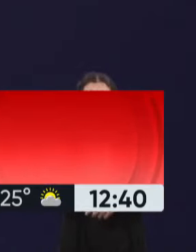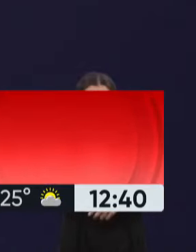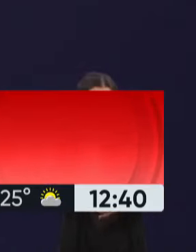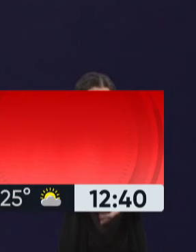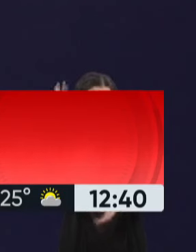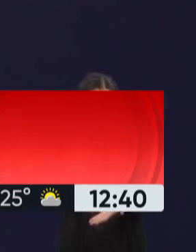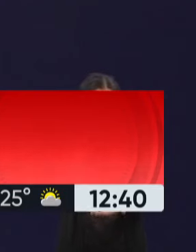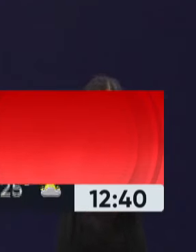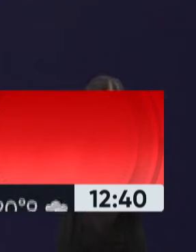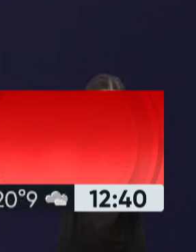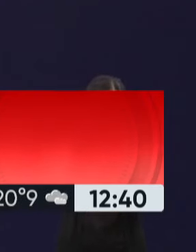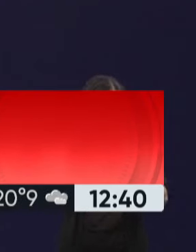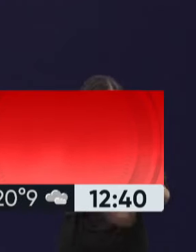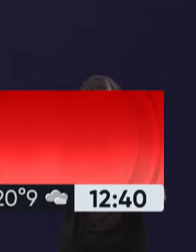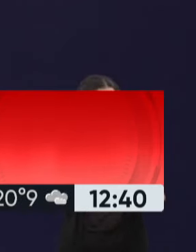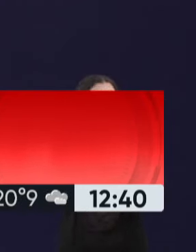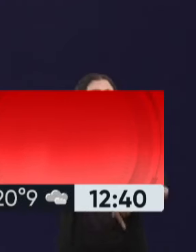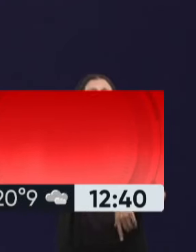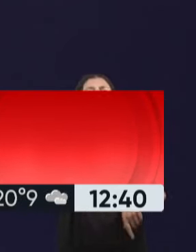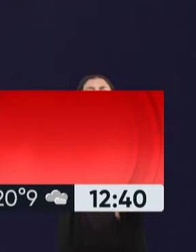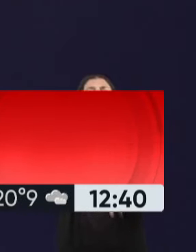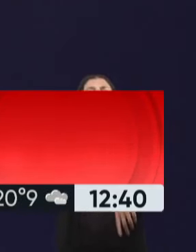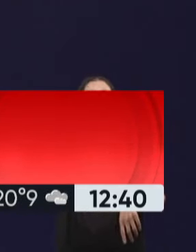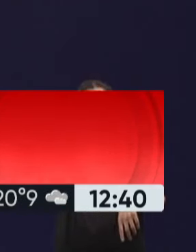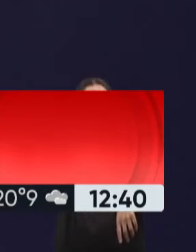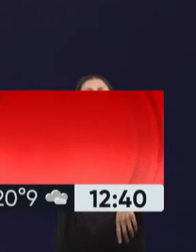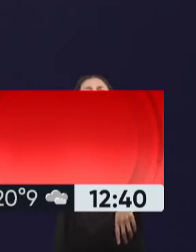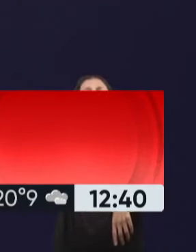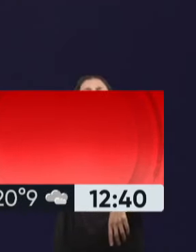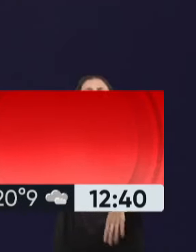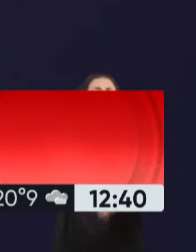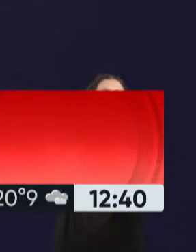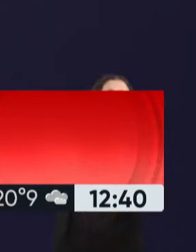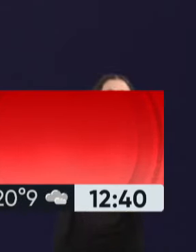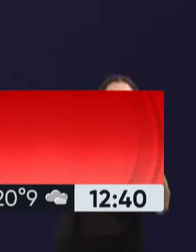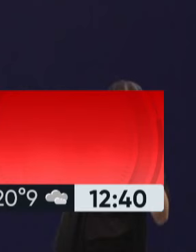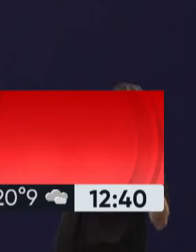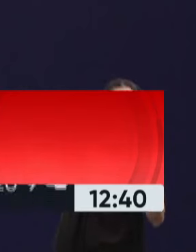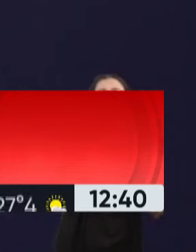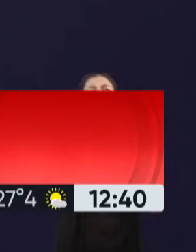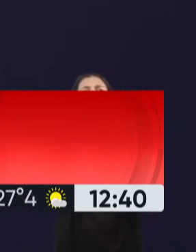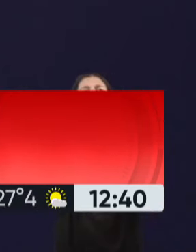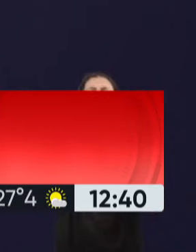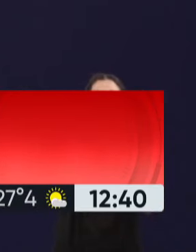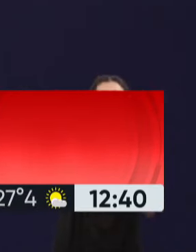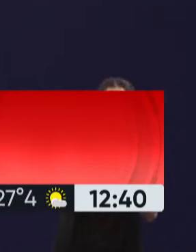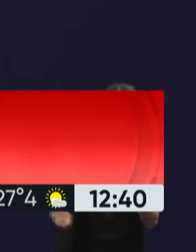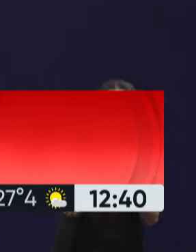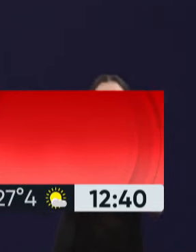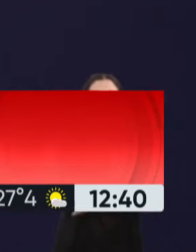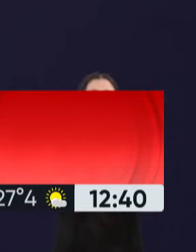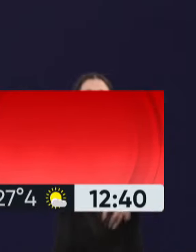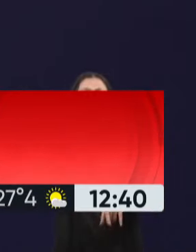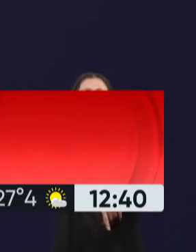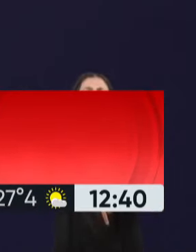esto se termina. Los cursos teórico-prácticos y los exámenes de aptitud psicofísica los van a poder brindar prestadores tanto públicos